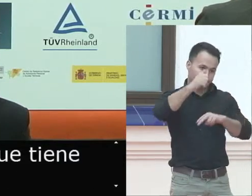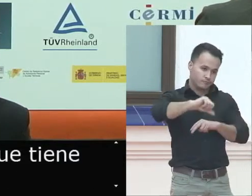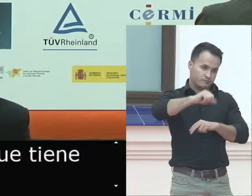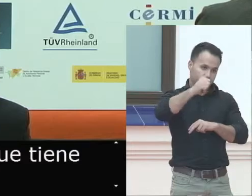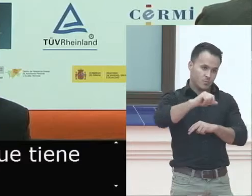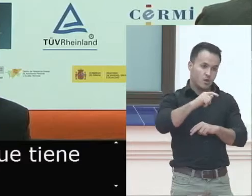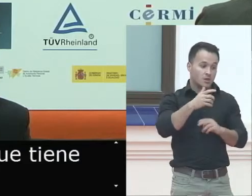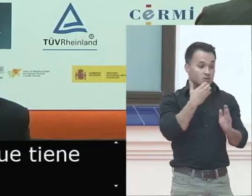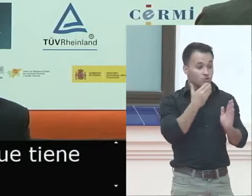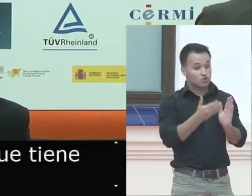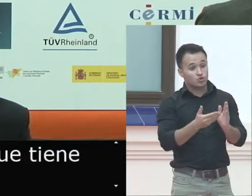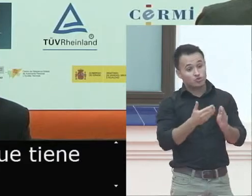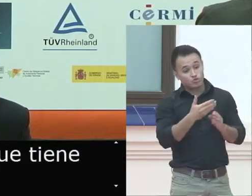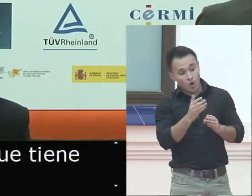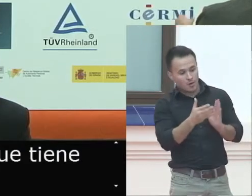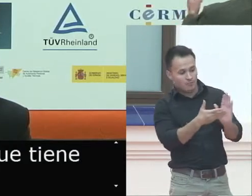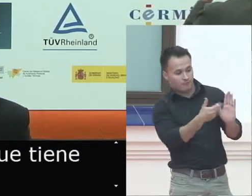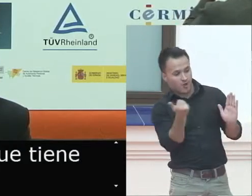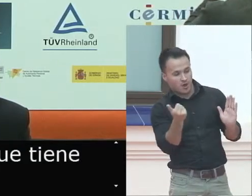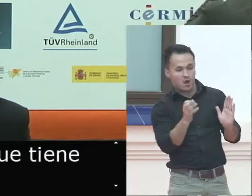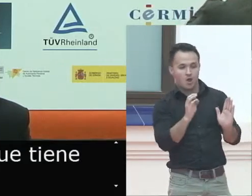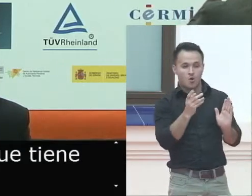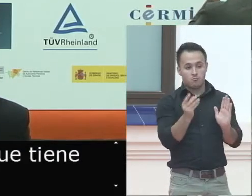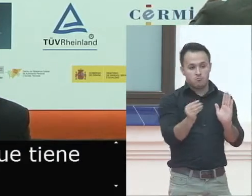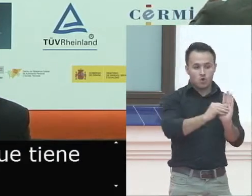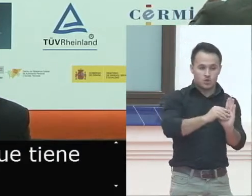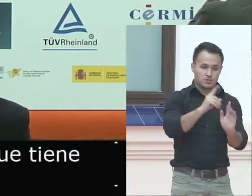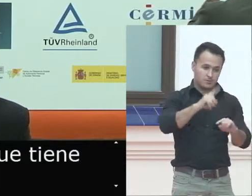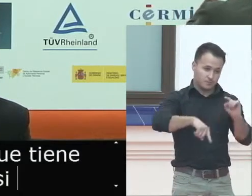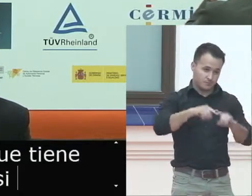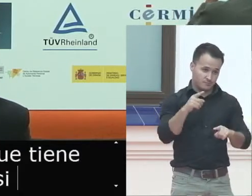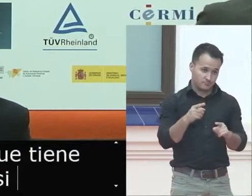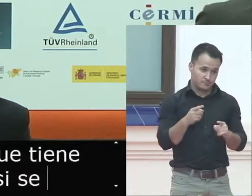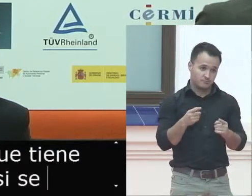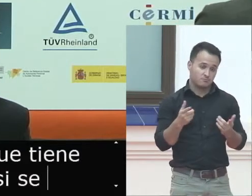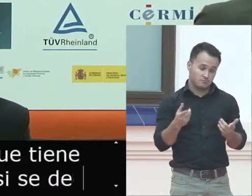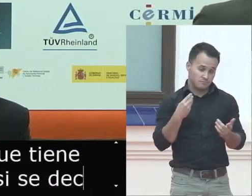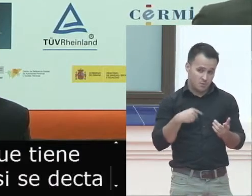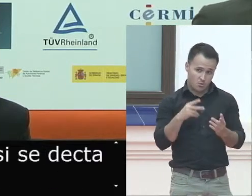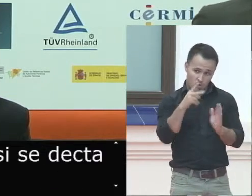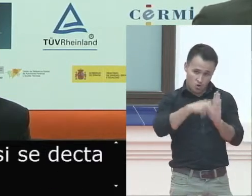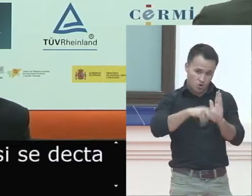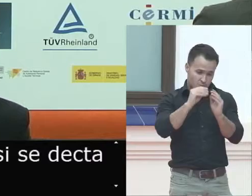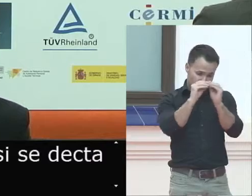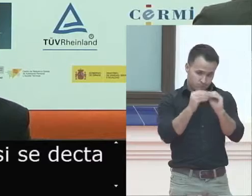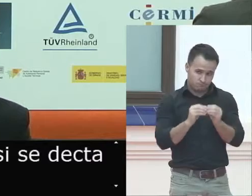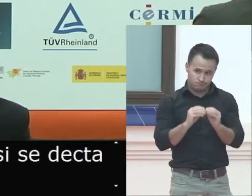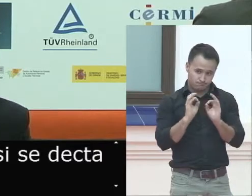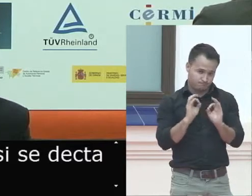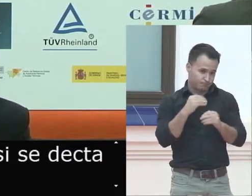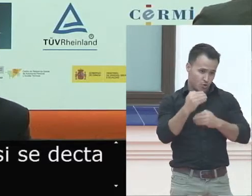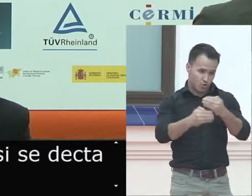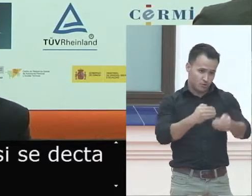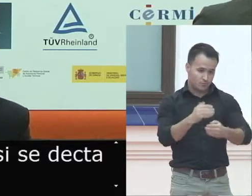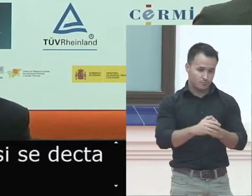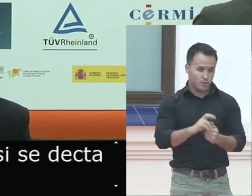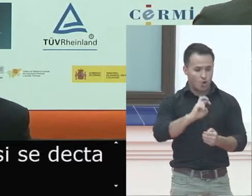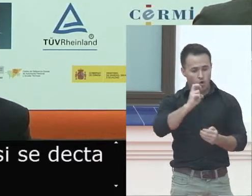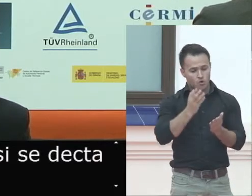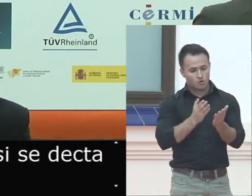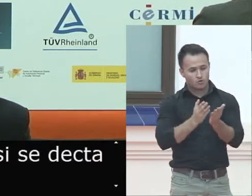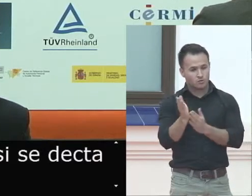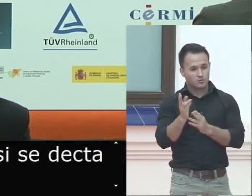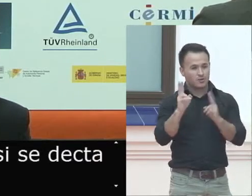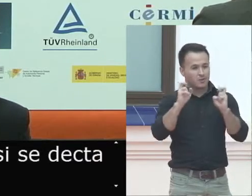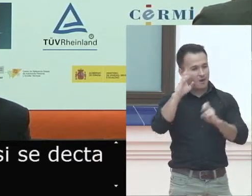algo, sobra algo o hay que cambiar algo, se cambiará. Es otra parte del concepto de norma. Lo otro, ya desde el punto de